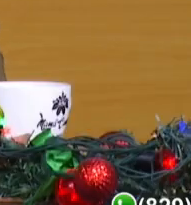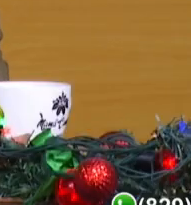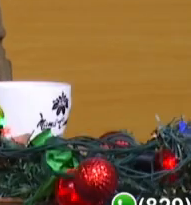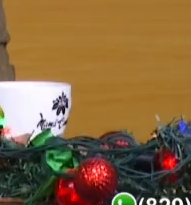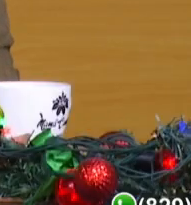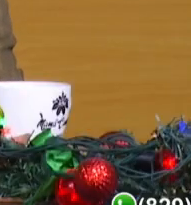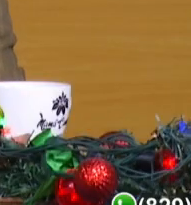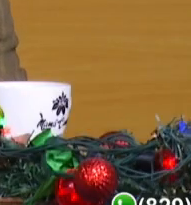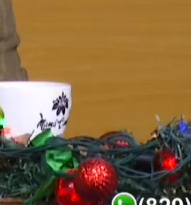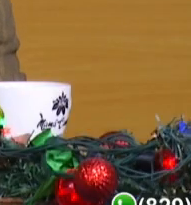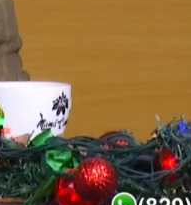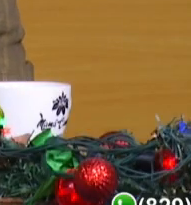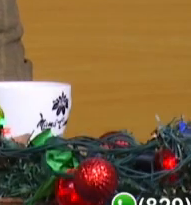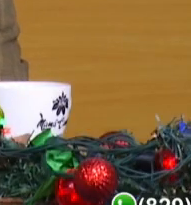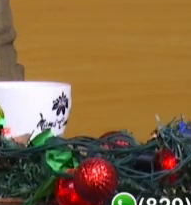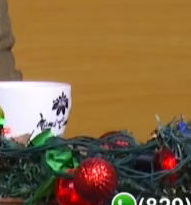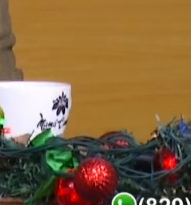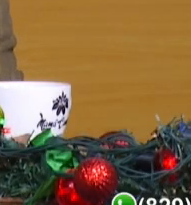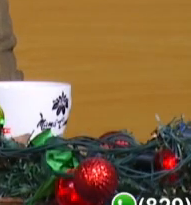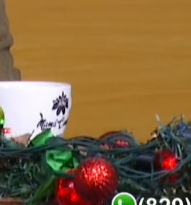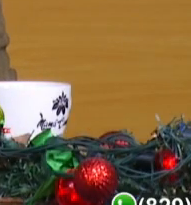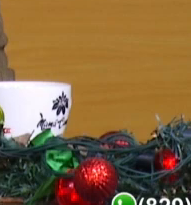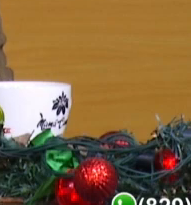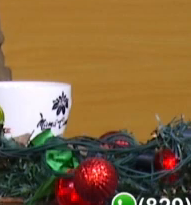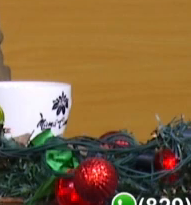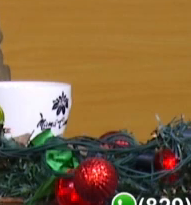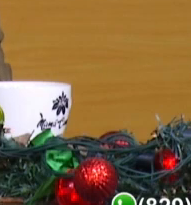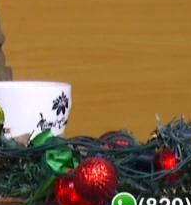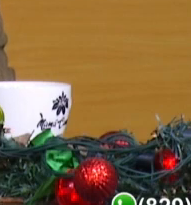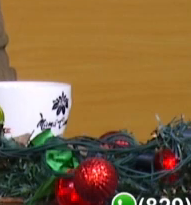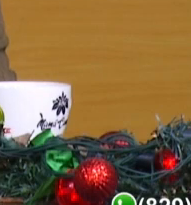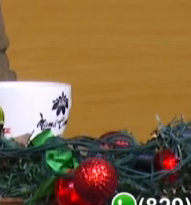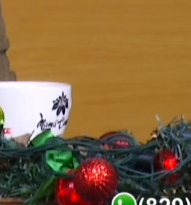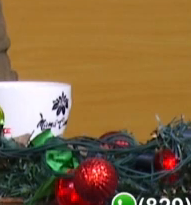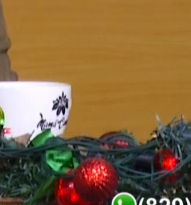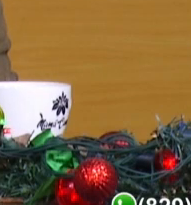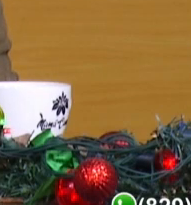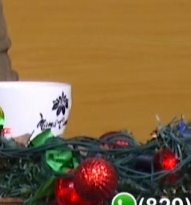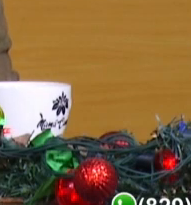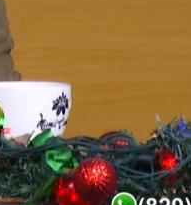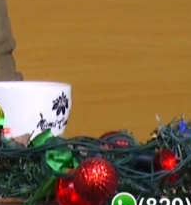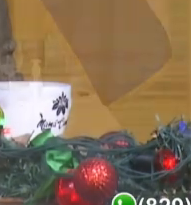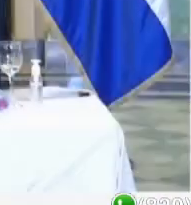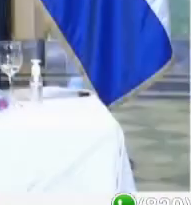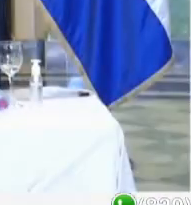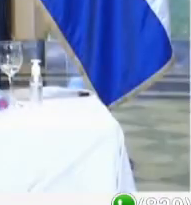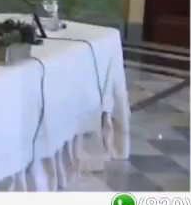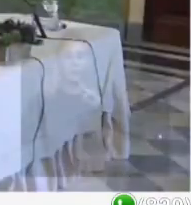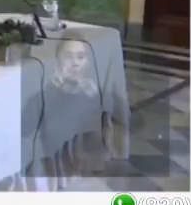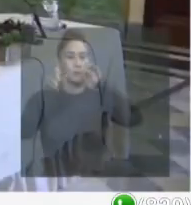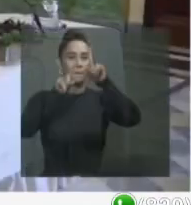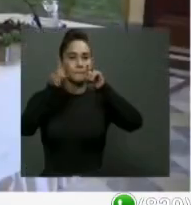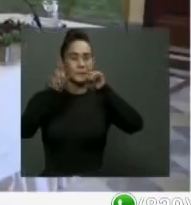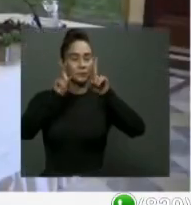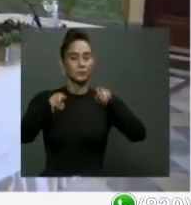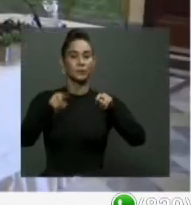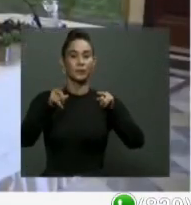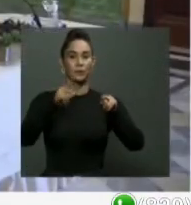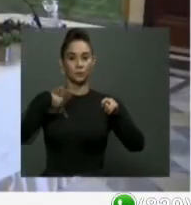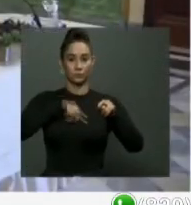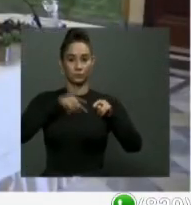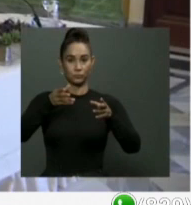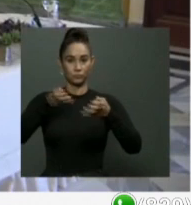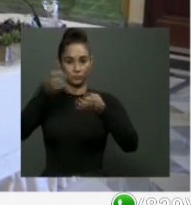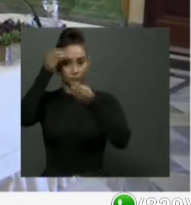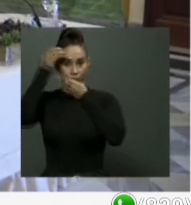vamos señores salud pública monitorea a viajeros procedentes de ciudades dónde circula el Omicron